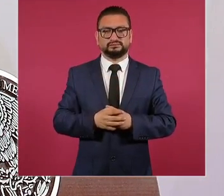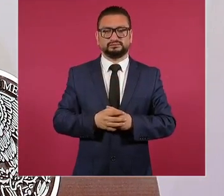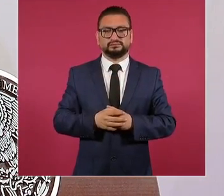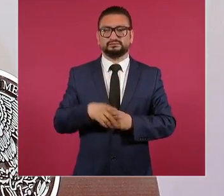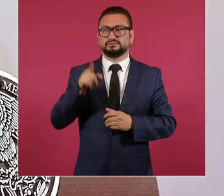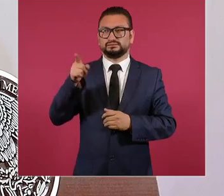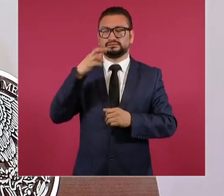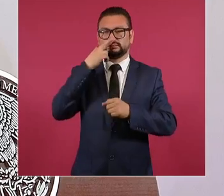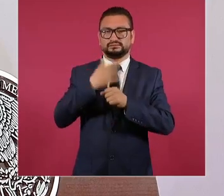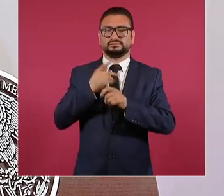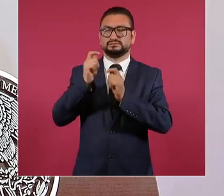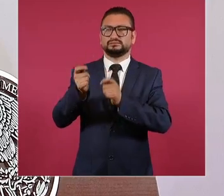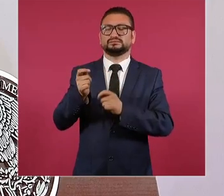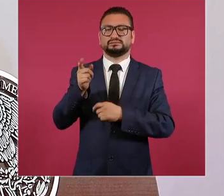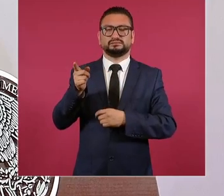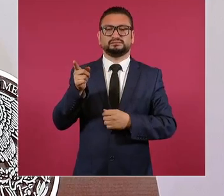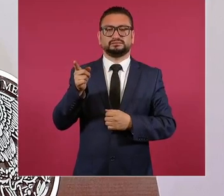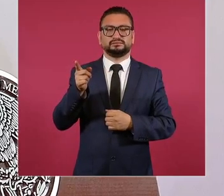responsable